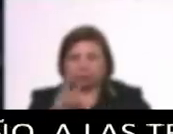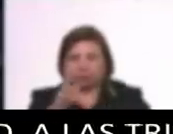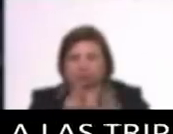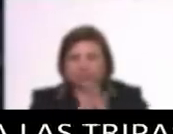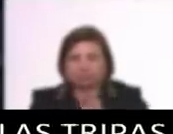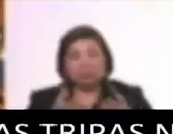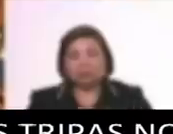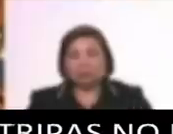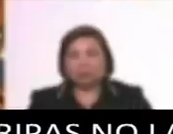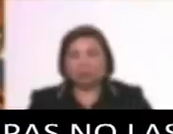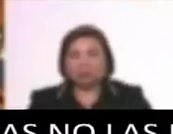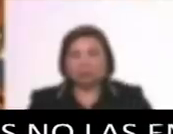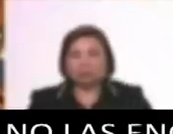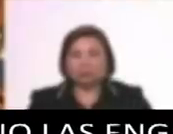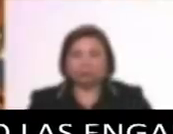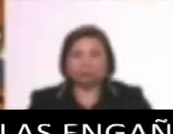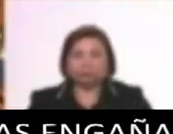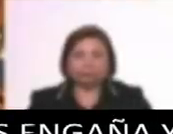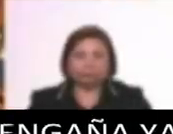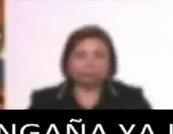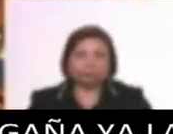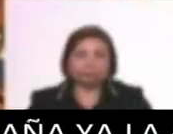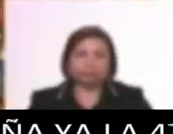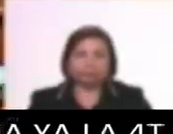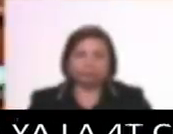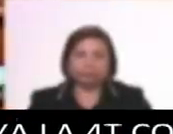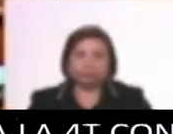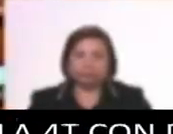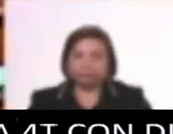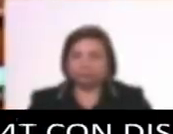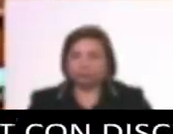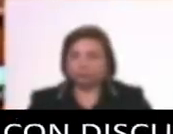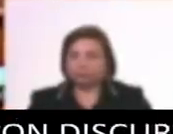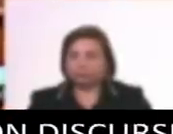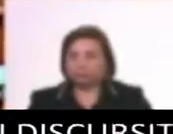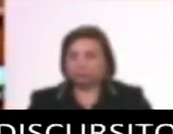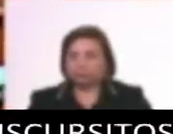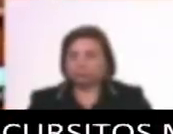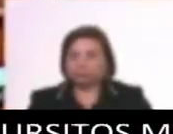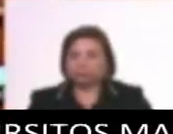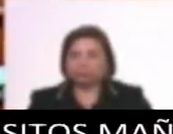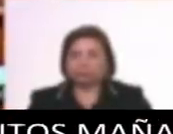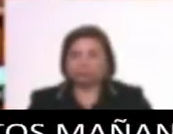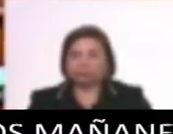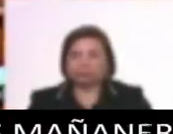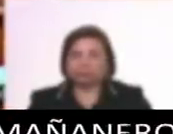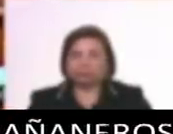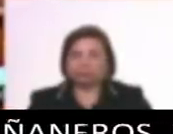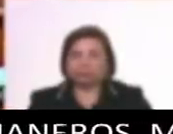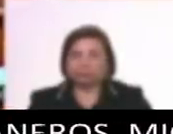estamos en estado de emergencia, está la policía y las Fuerzas Armadas apoyando a restablecer